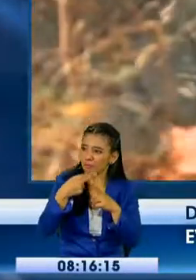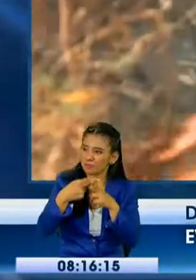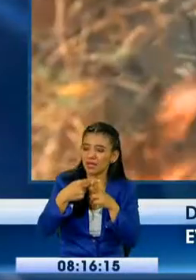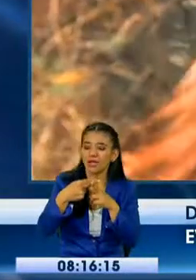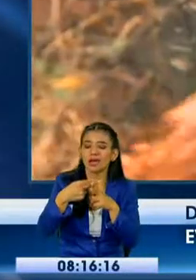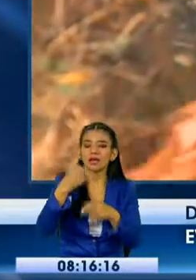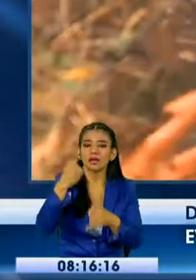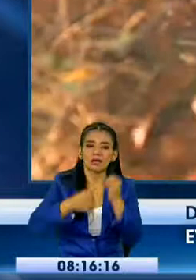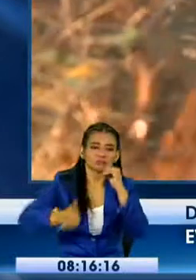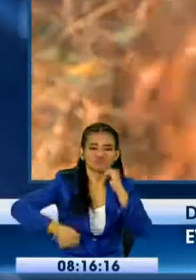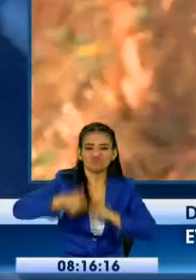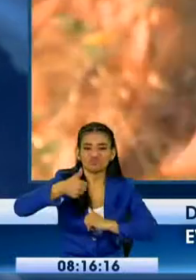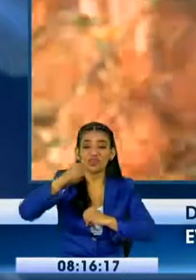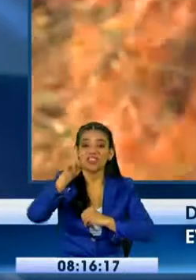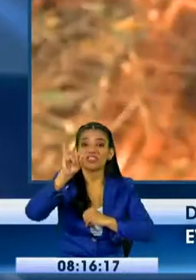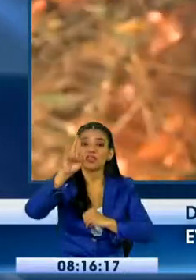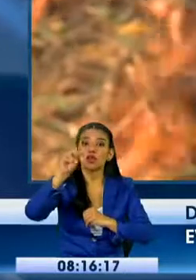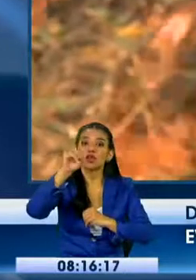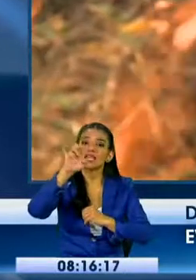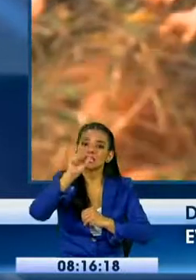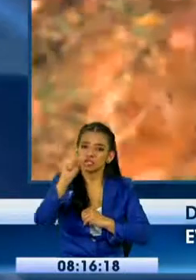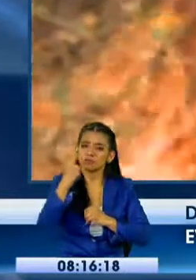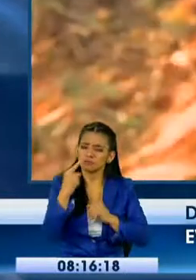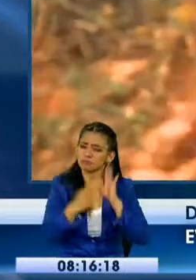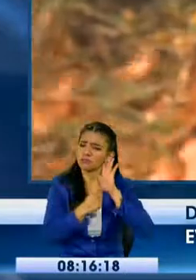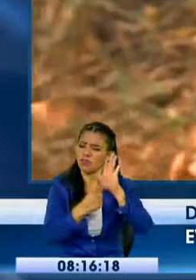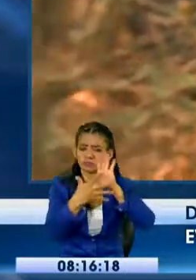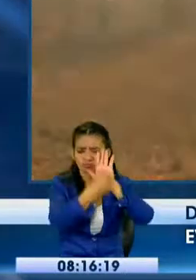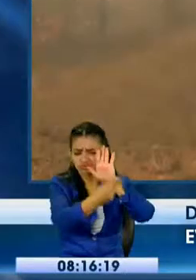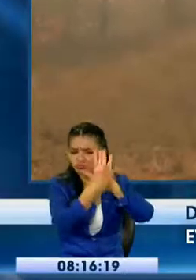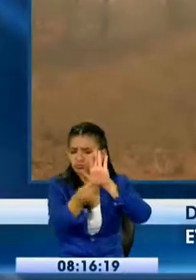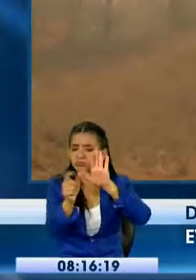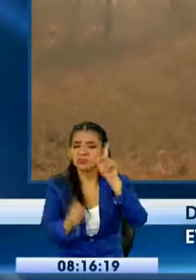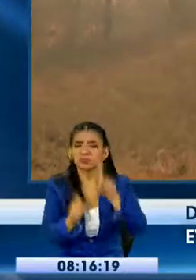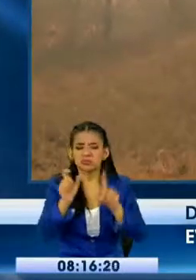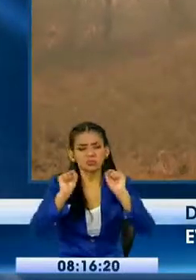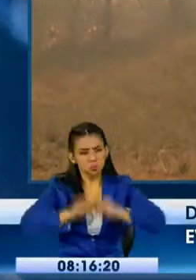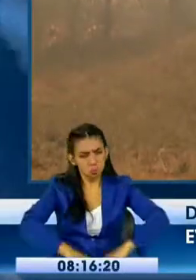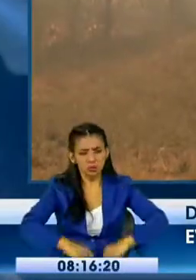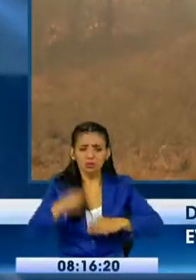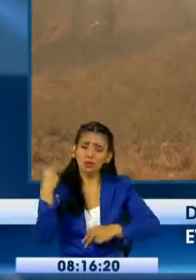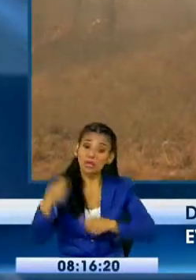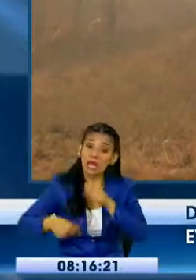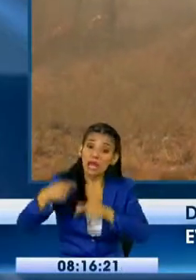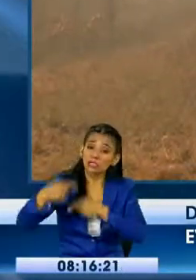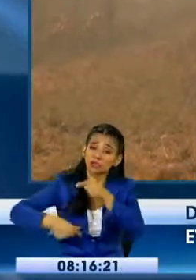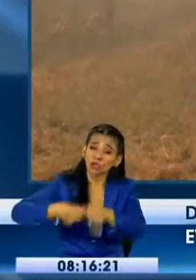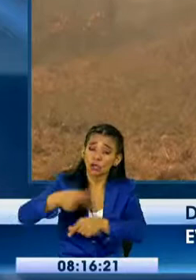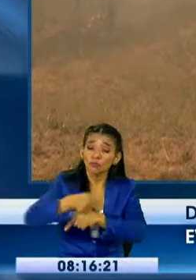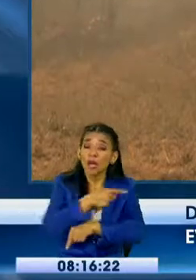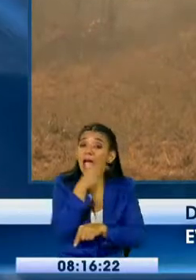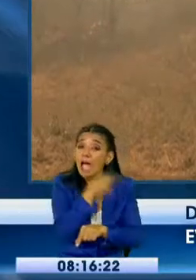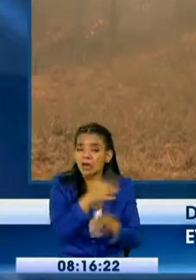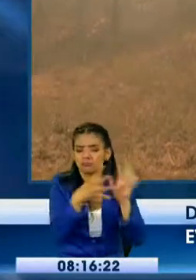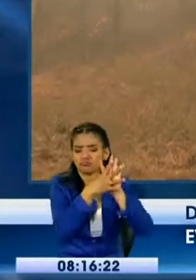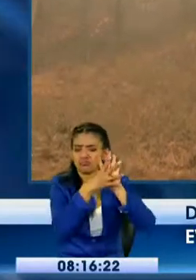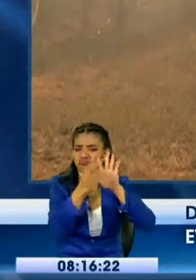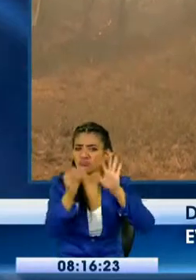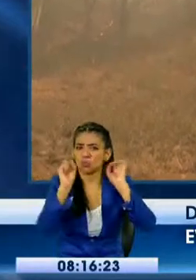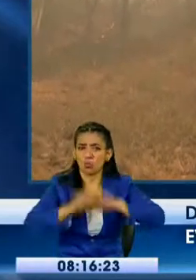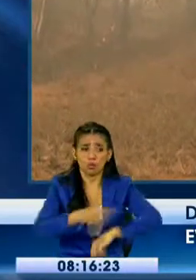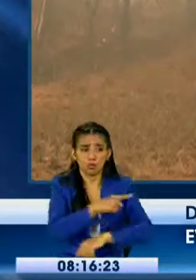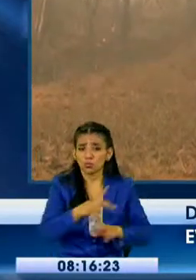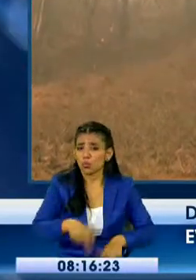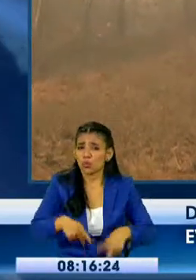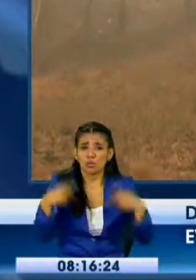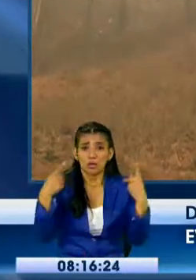Dionisio. Así se quedó, para que sea un ejemplo para todas y absolutamente todas las generaciones, porque él ha sido un ejemplo, ha entregado lo